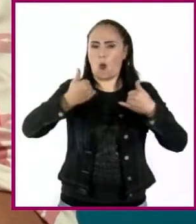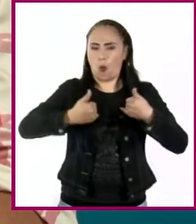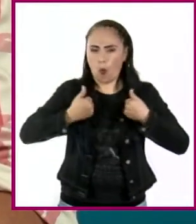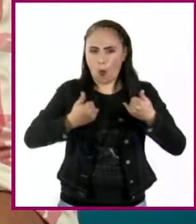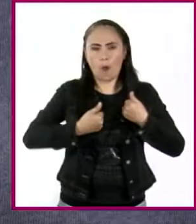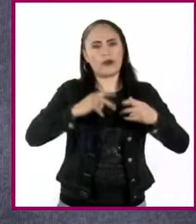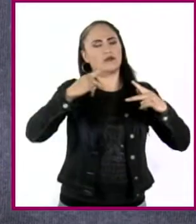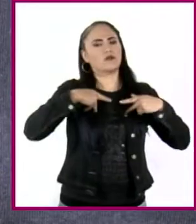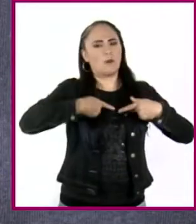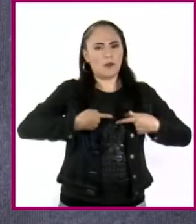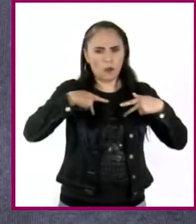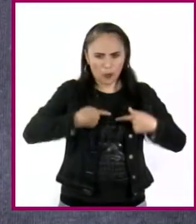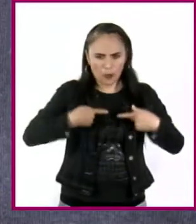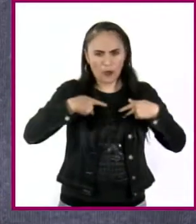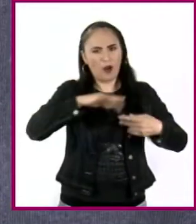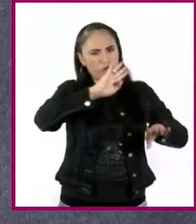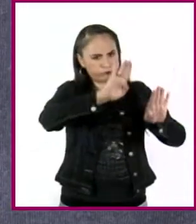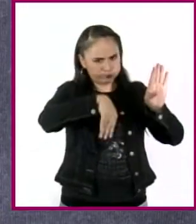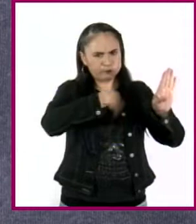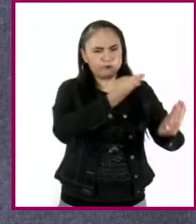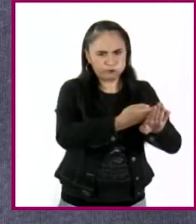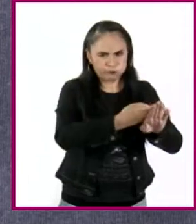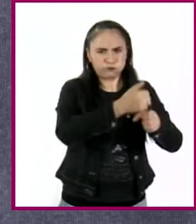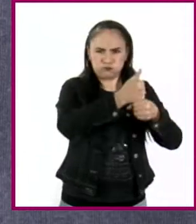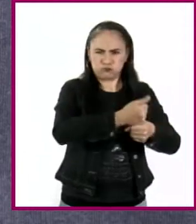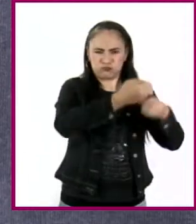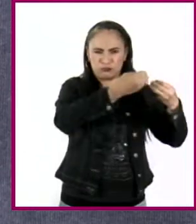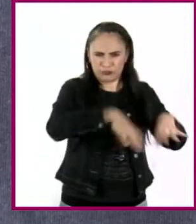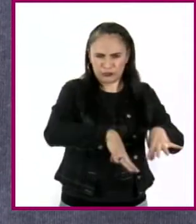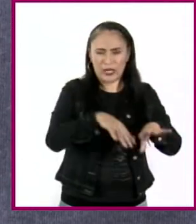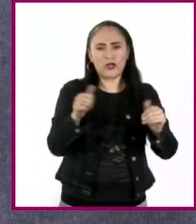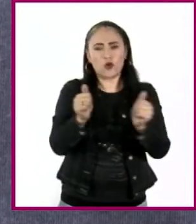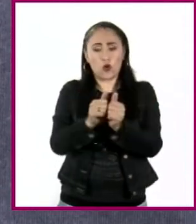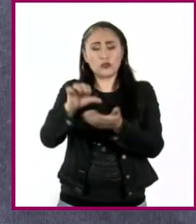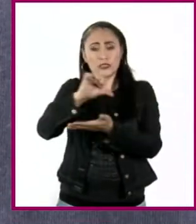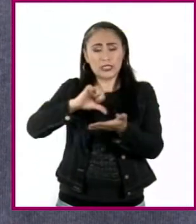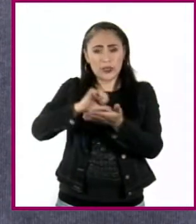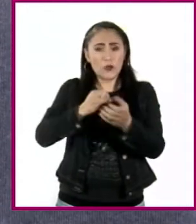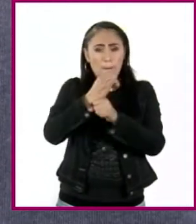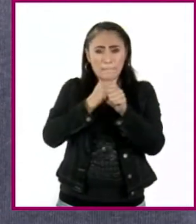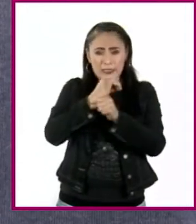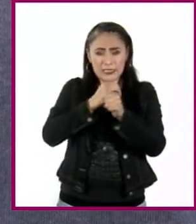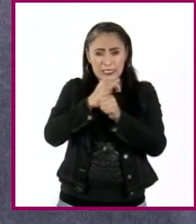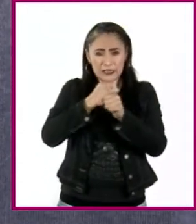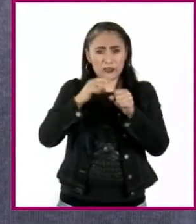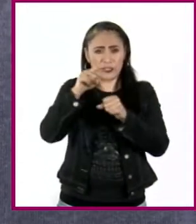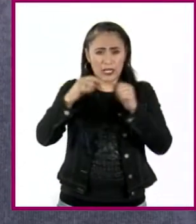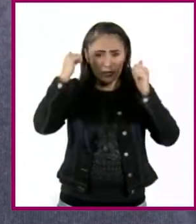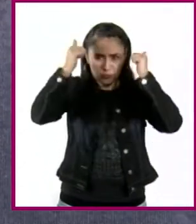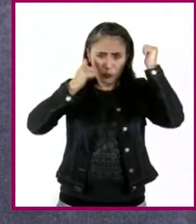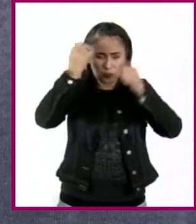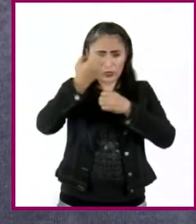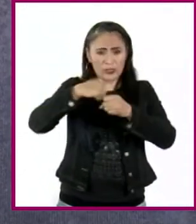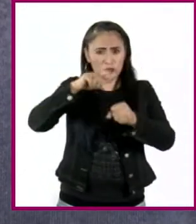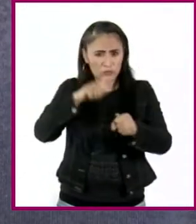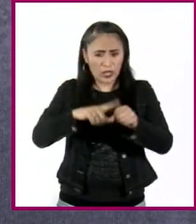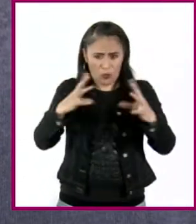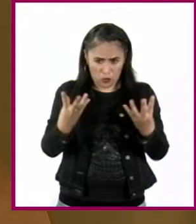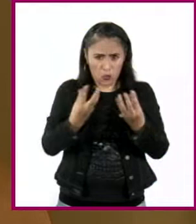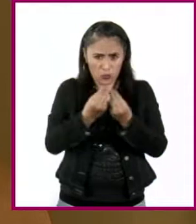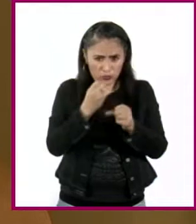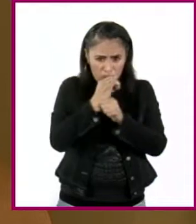y Violencia. En este informe realizado en colaboración con el Centro de Investigación y Estudios Superiores en Antropología Social, se dice